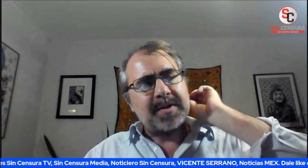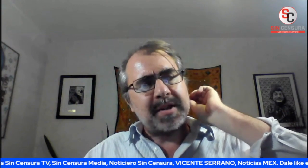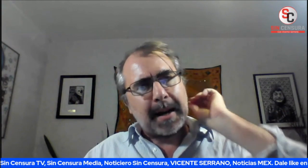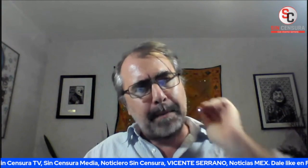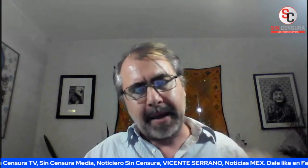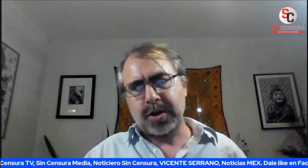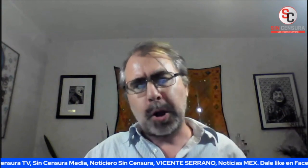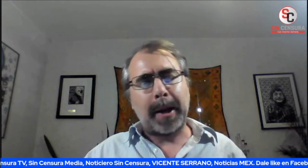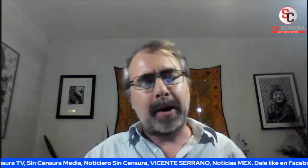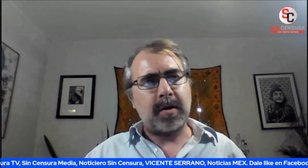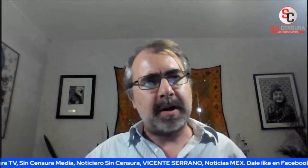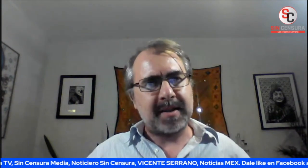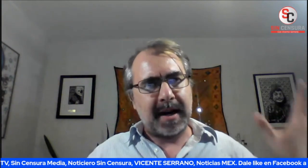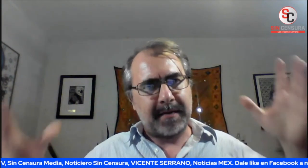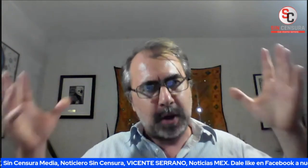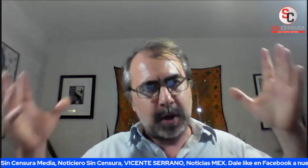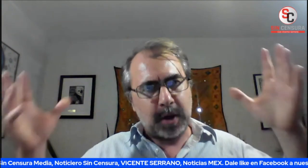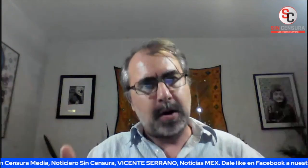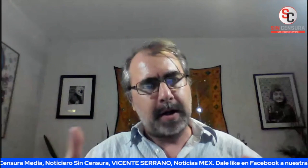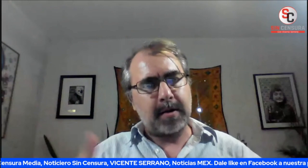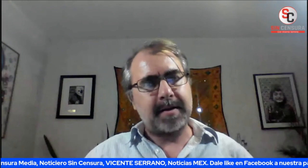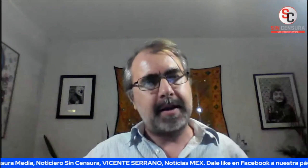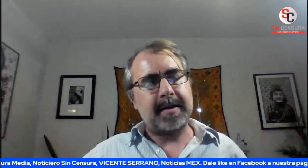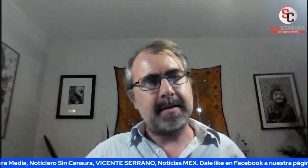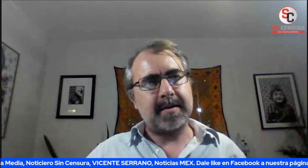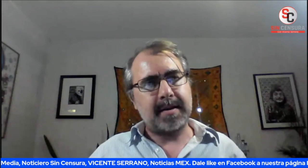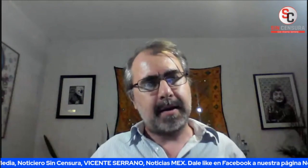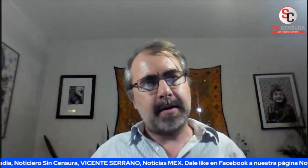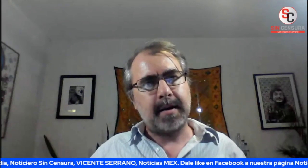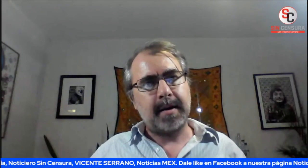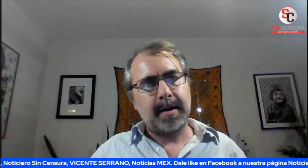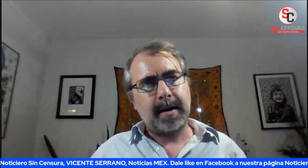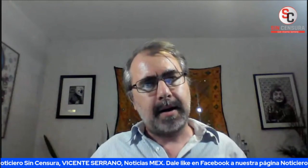Sinaloa, lo que vimos en Campeche con el avión que lograron